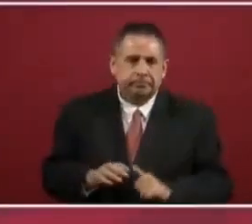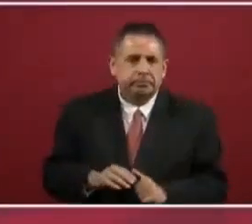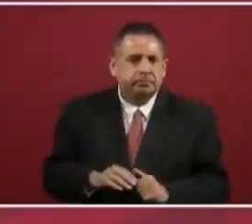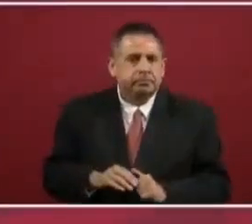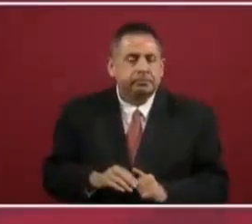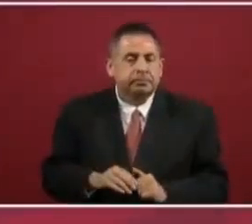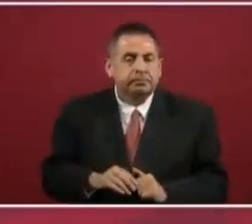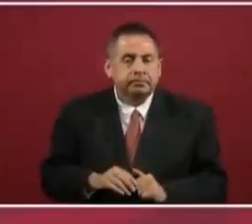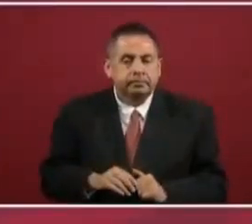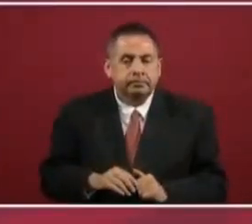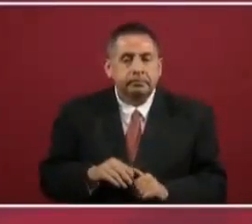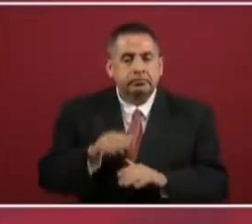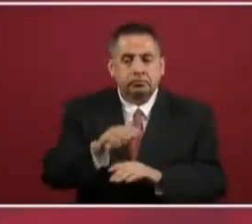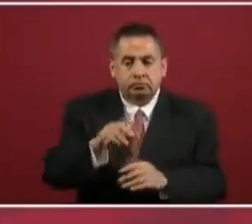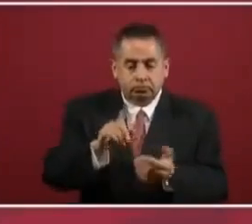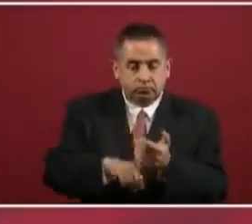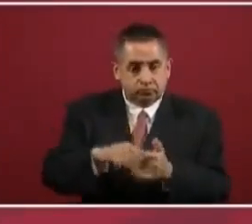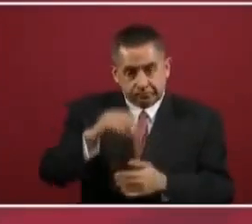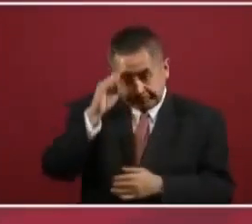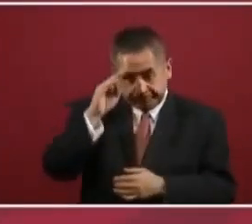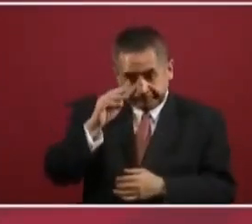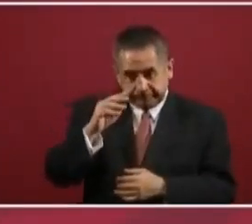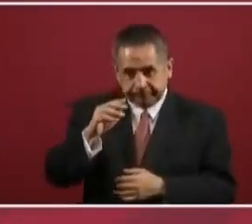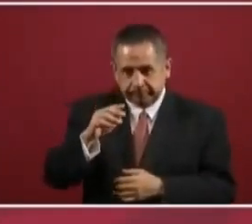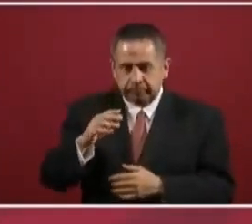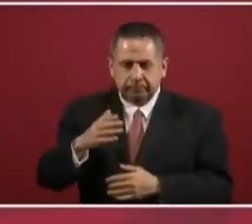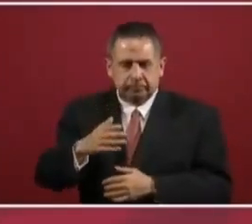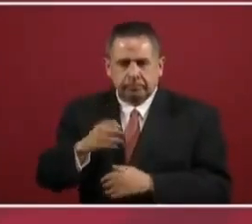diferencia en cuanto al pensamiento